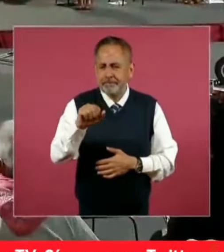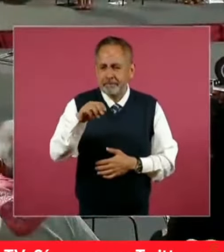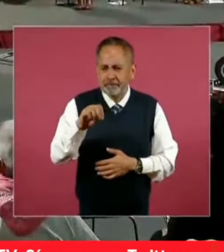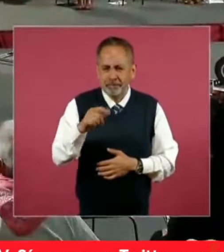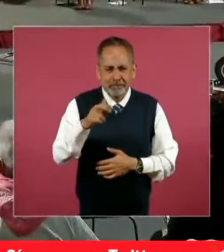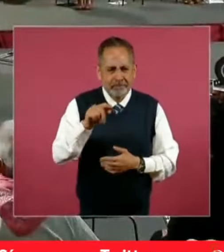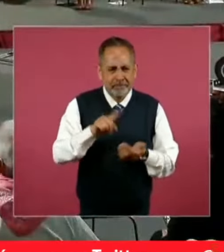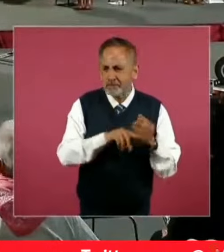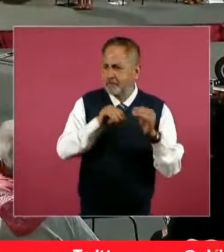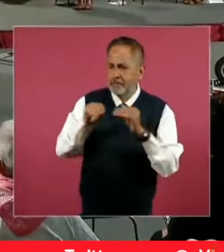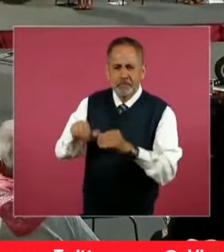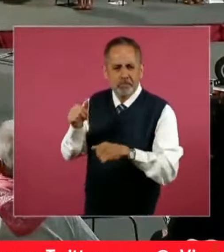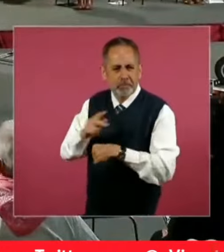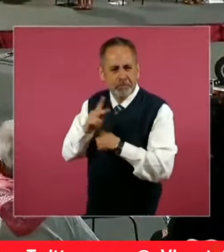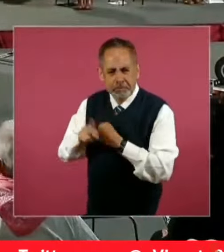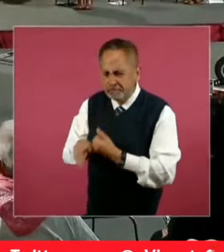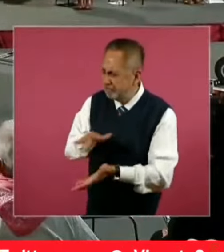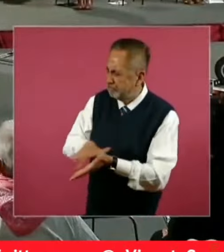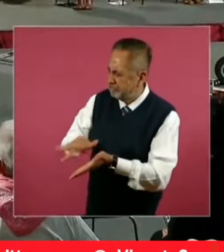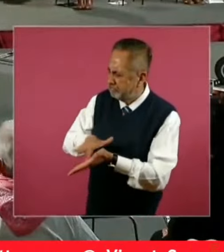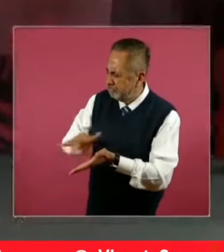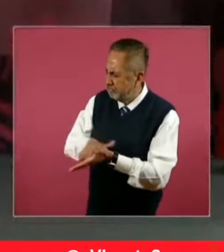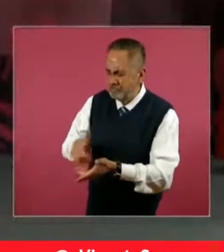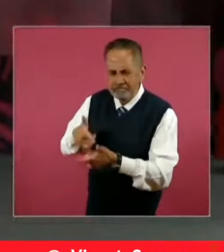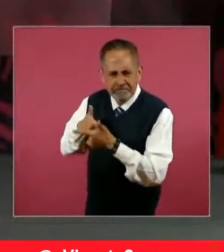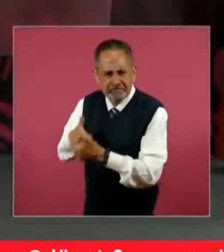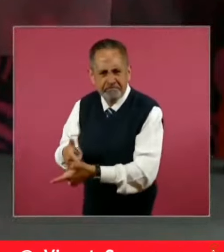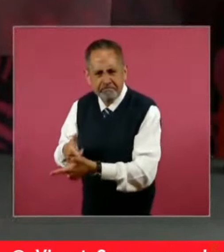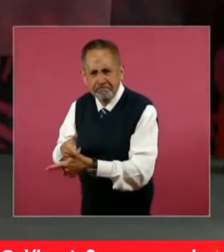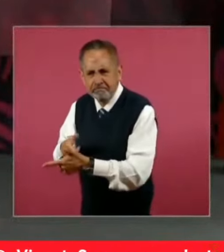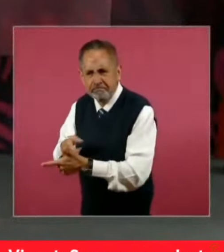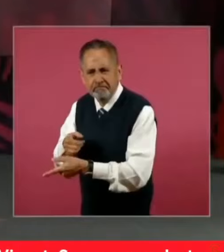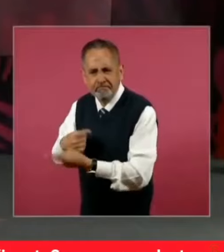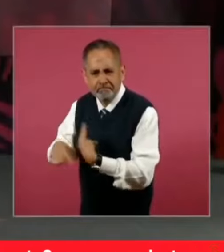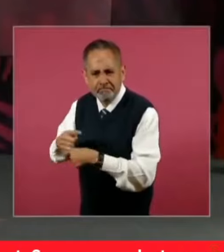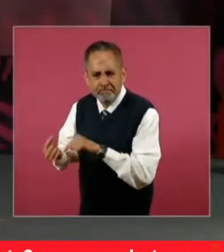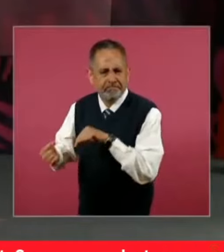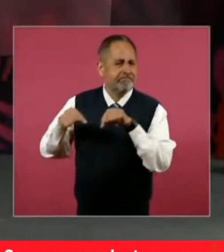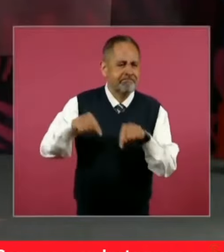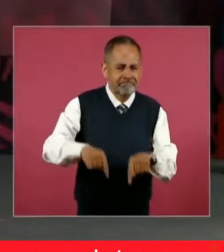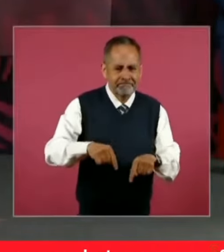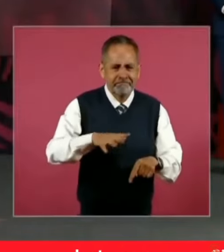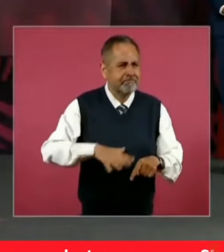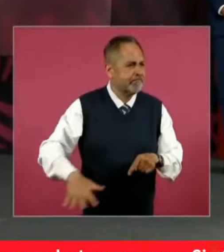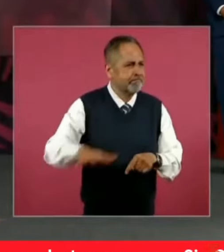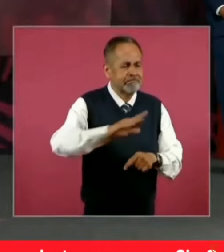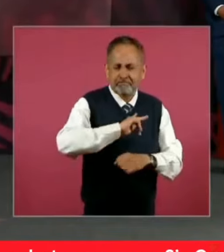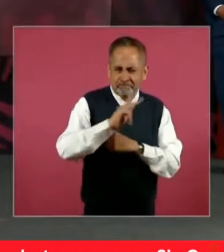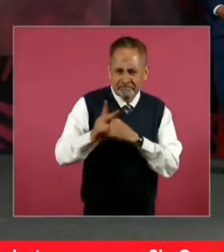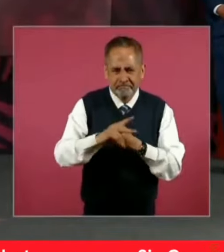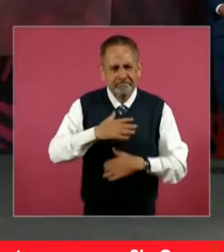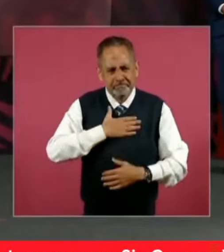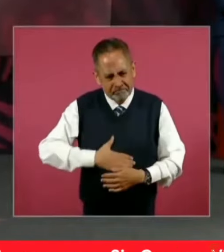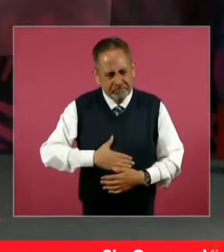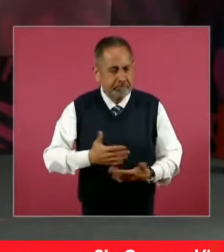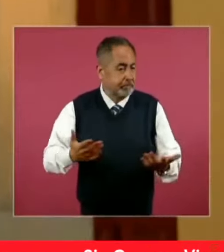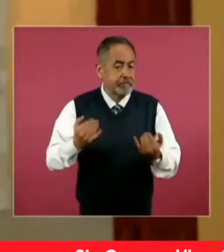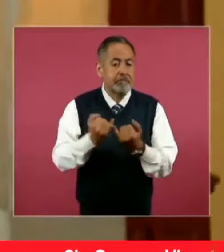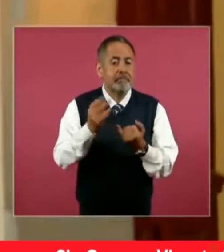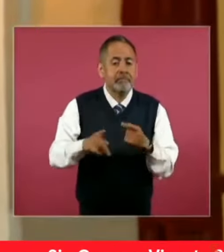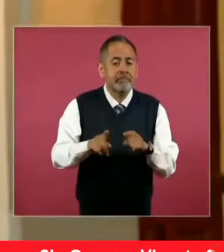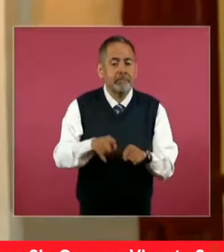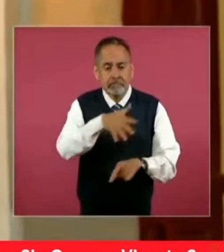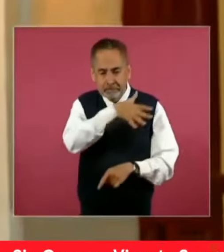América Latina para apoyar, para asegurarse que íbamos a tener justicia social todos los países. Lo mismo en el caso